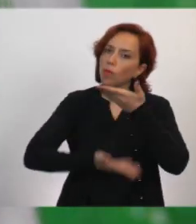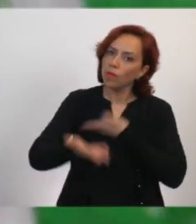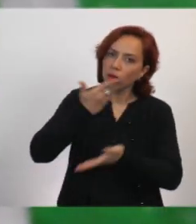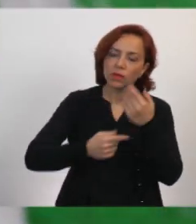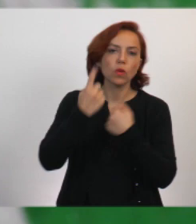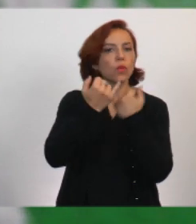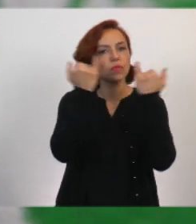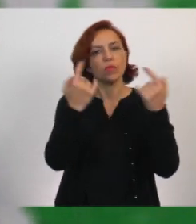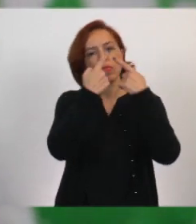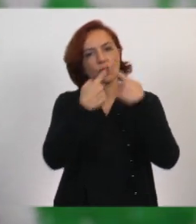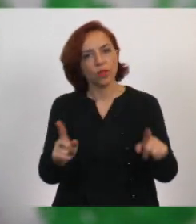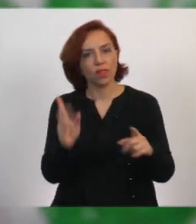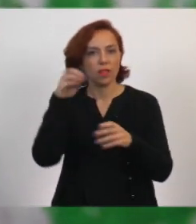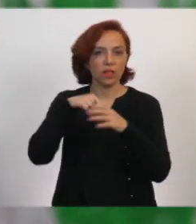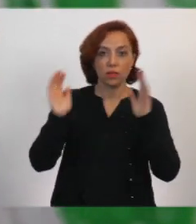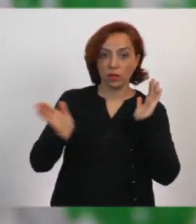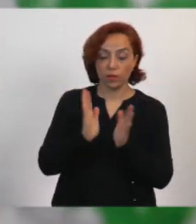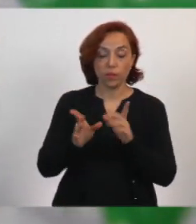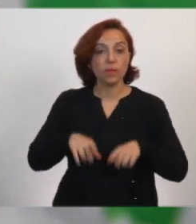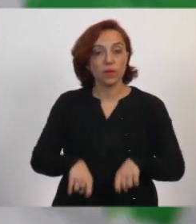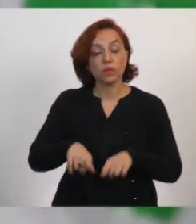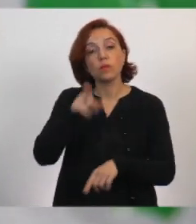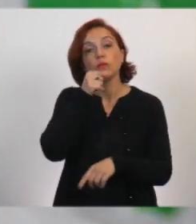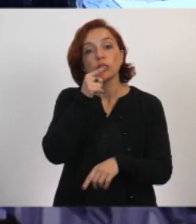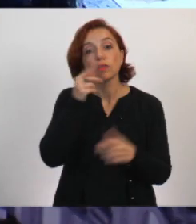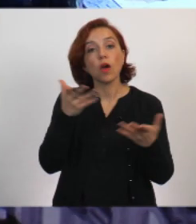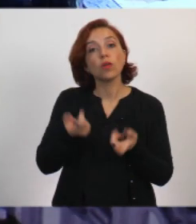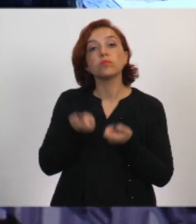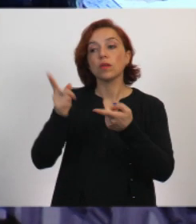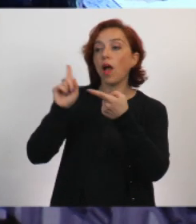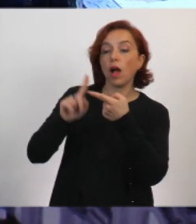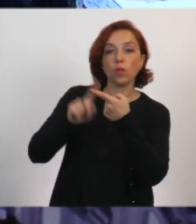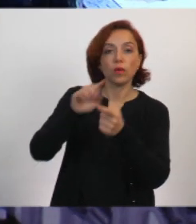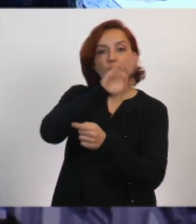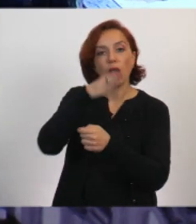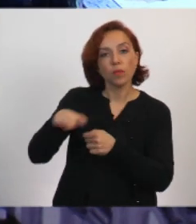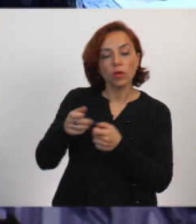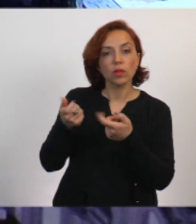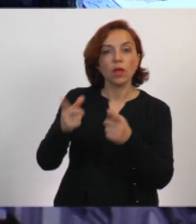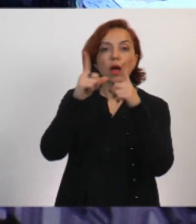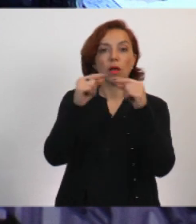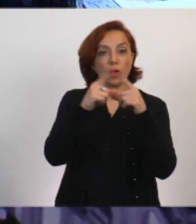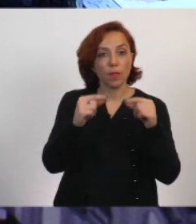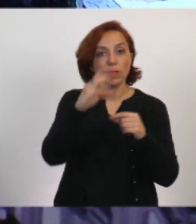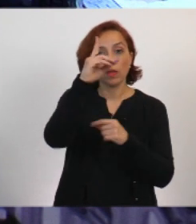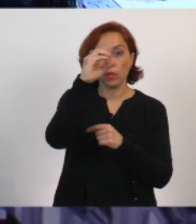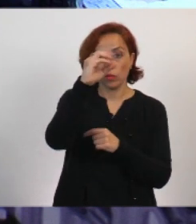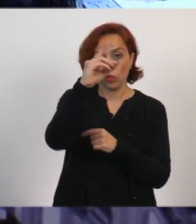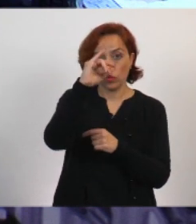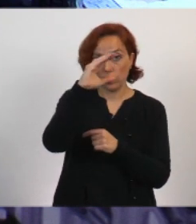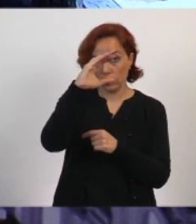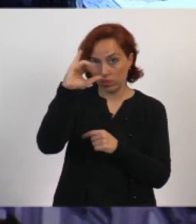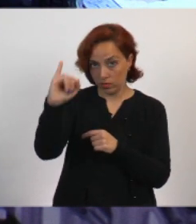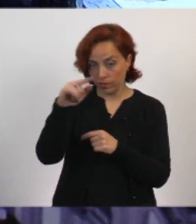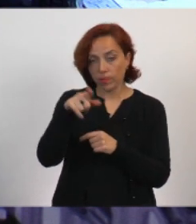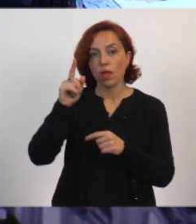compartir, pasar un día diferente en la quinoterapia. El Ministerio del Interior cedió en comodato una camioneta a la